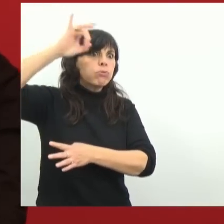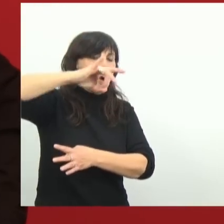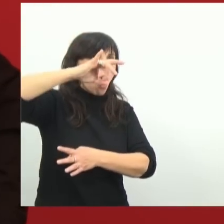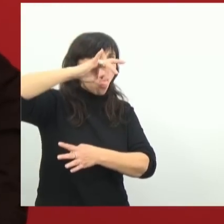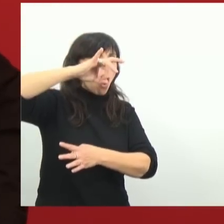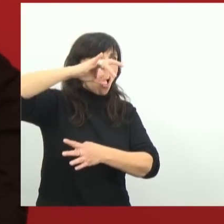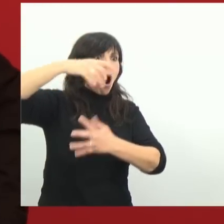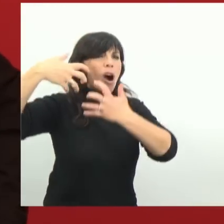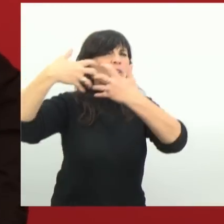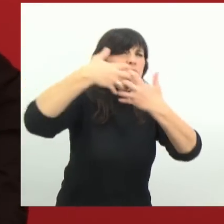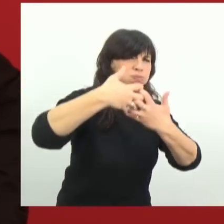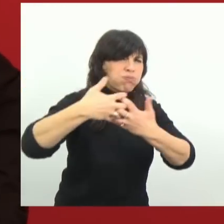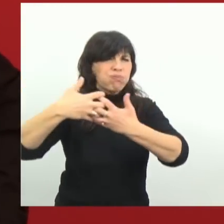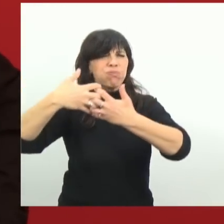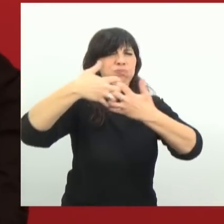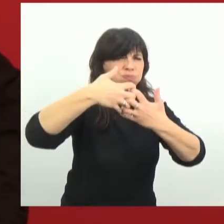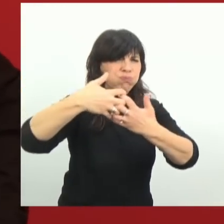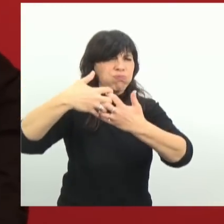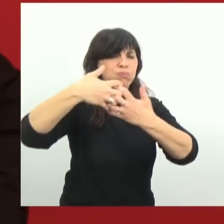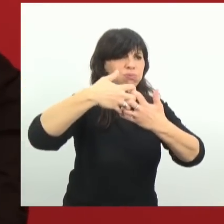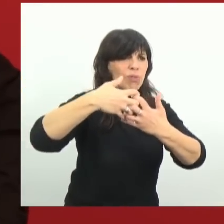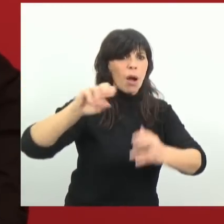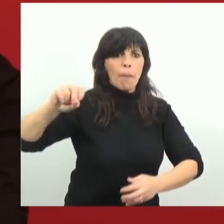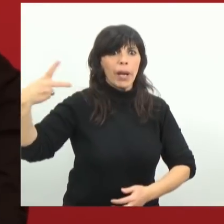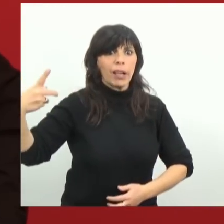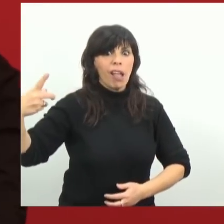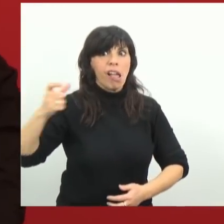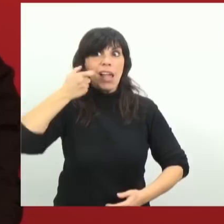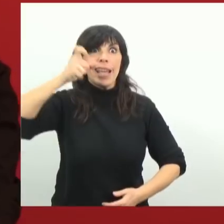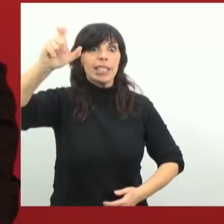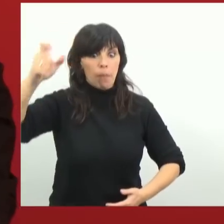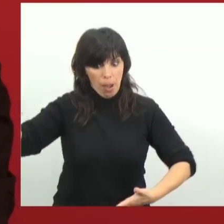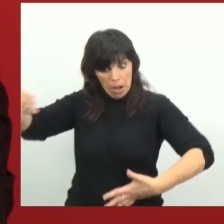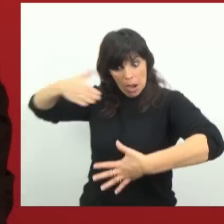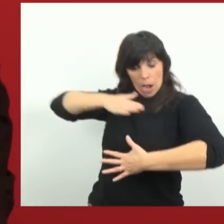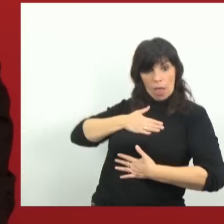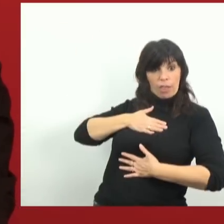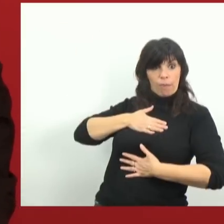Te prometo una cosa, tú no tienes que buscar los demonios.